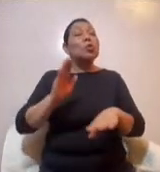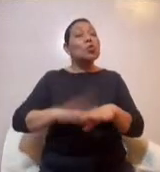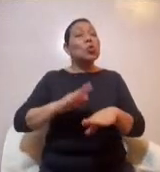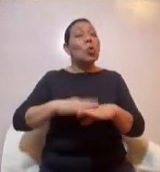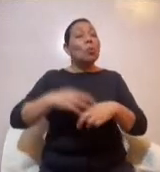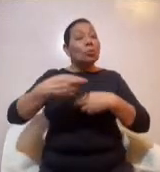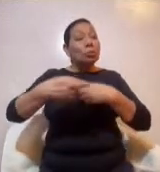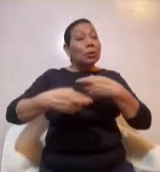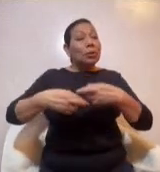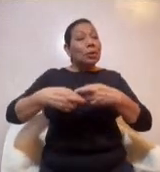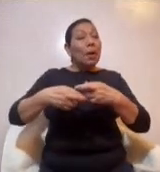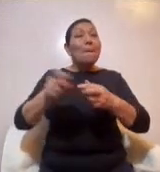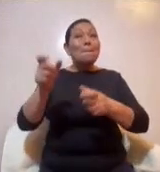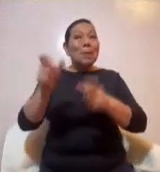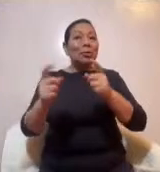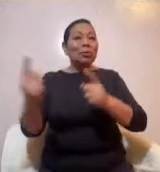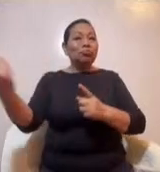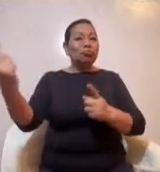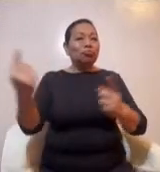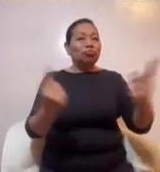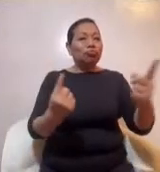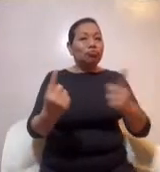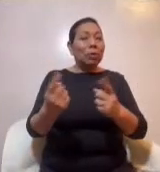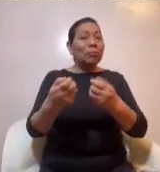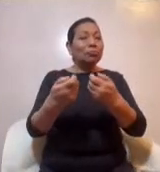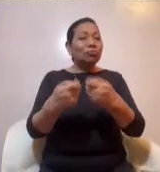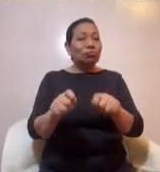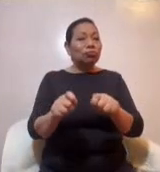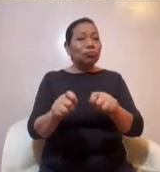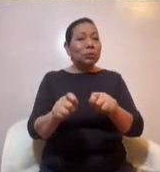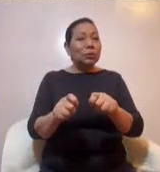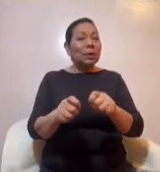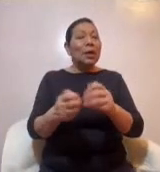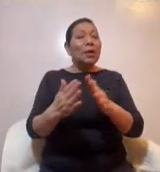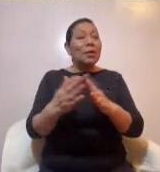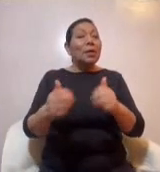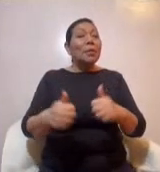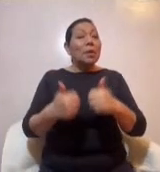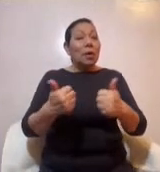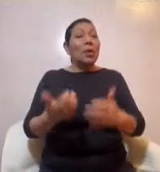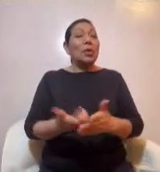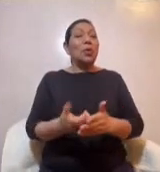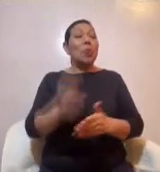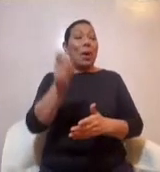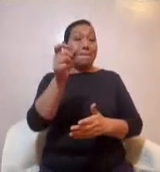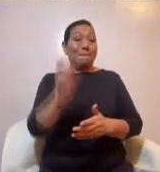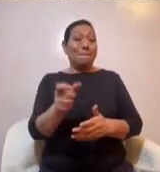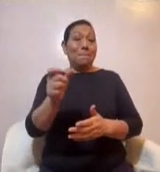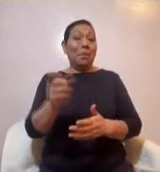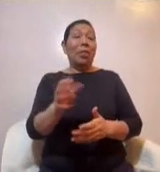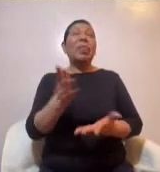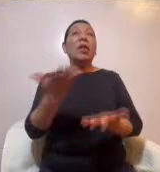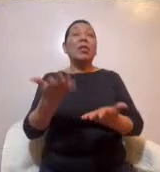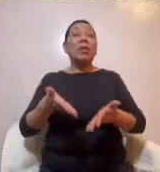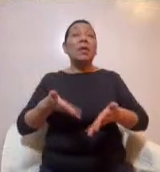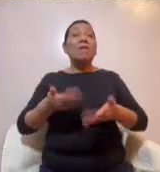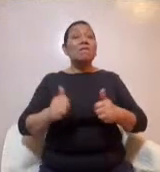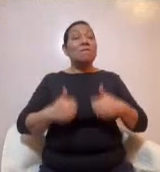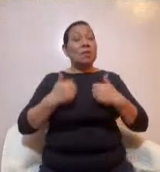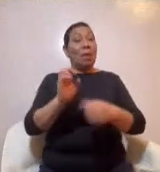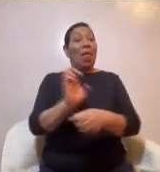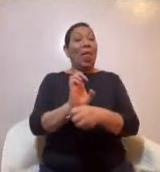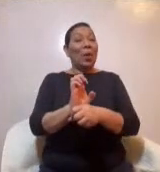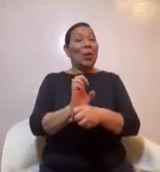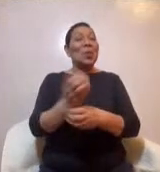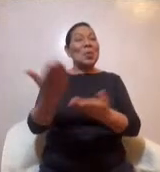específicamente sobre el procedimiento migratorio que llevó a la cancelación de la residencia de una ciudadana